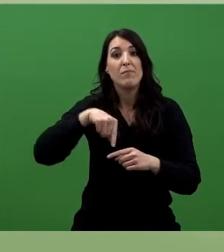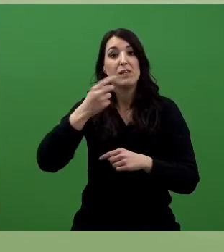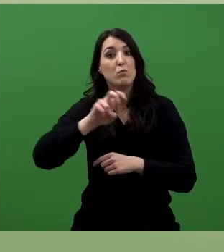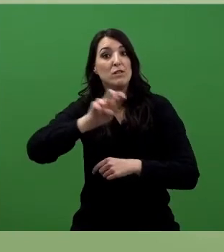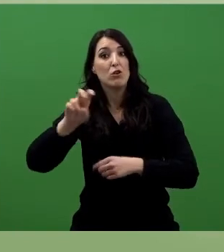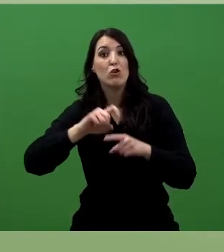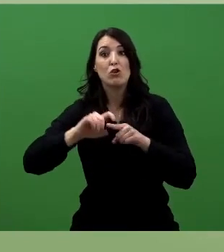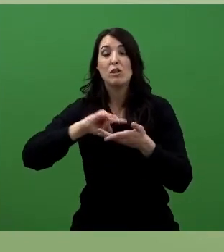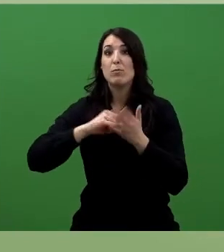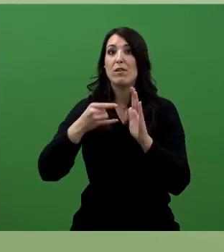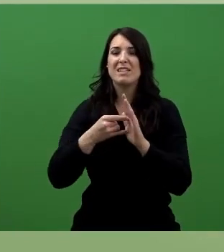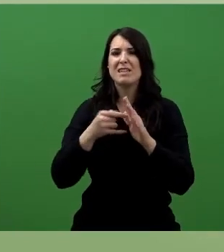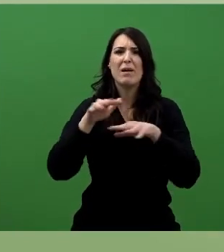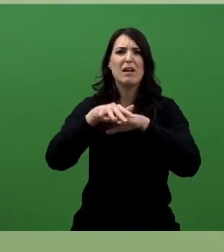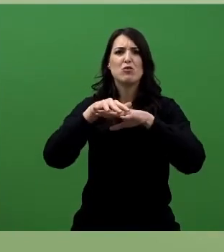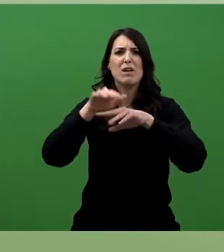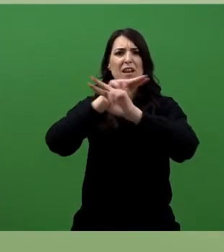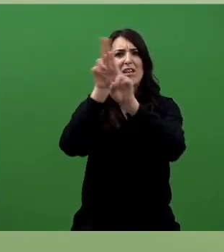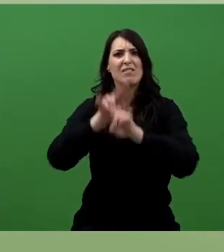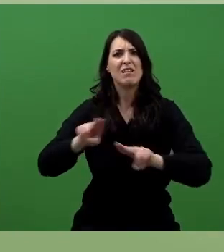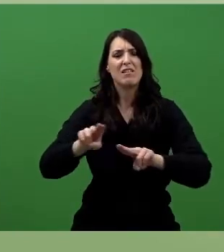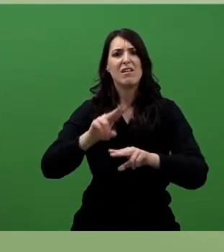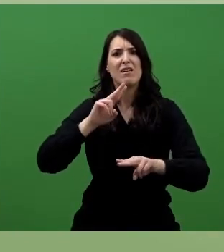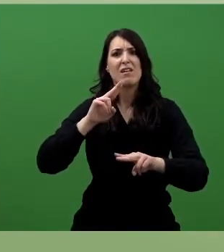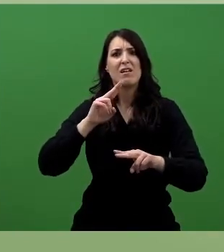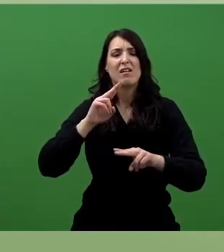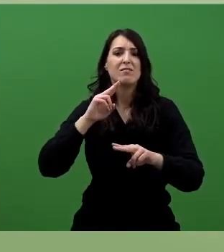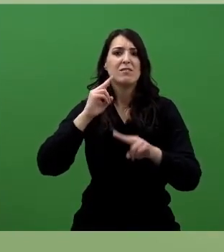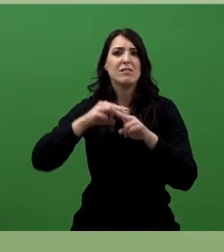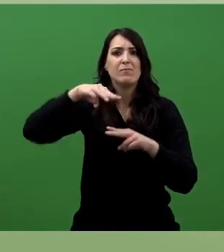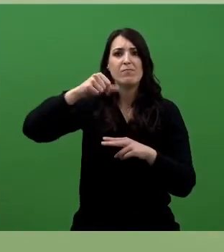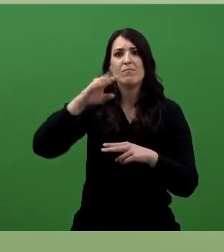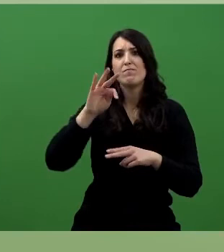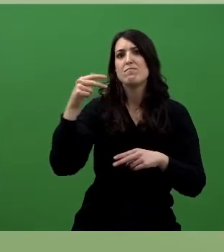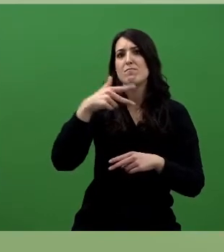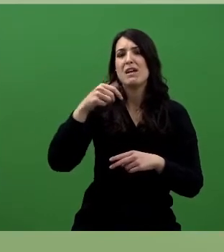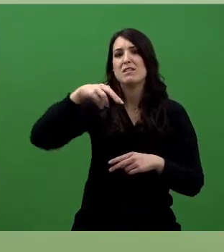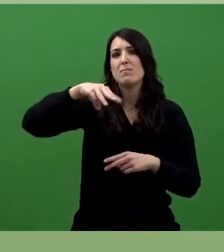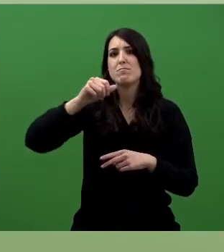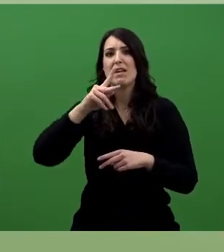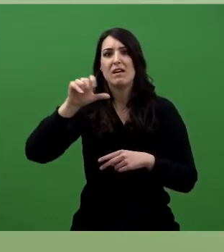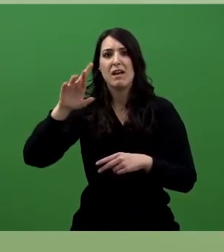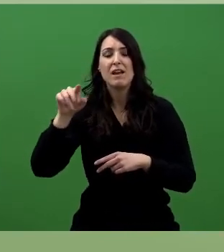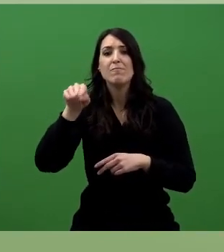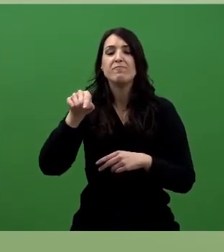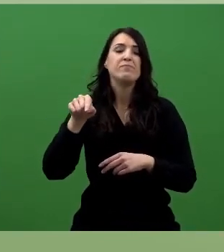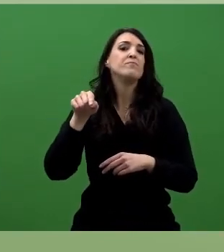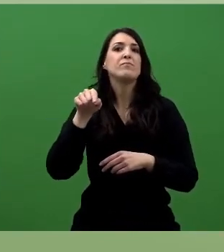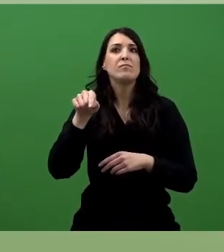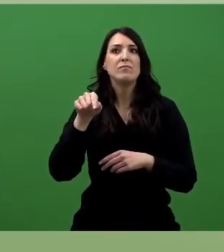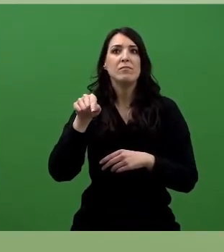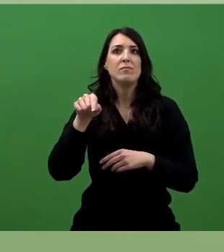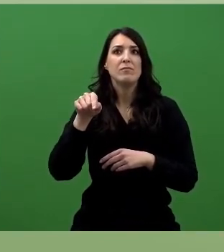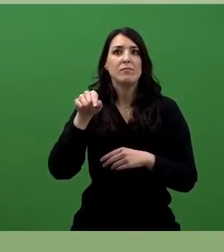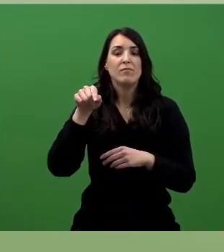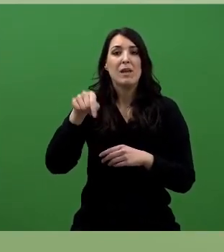de sistemas, una red internacional que se llama Matchmaker Exchange. Ahora estamos trabajando en un especial que saldrá, supongo que en